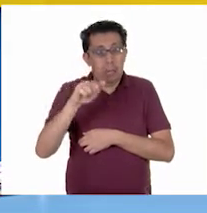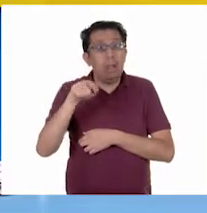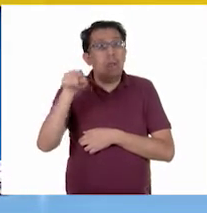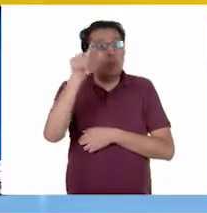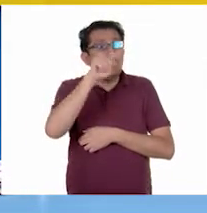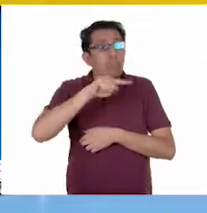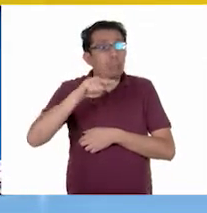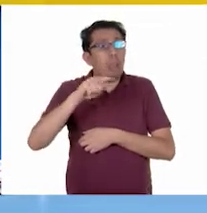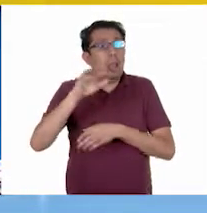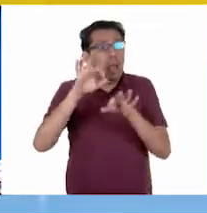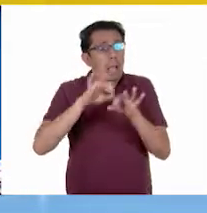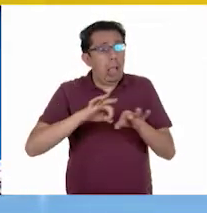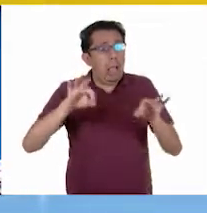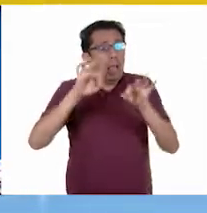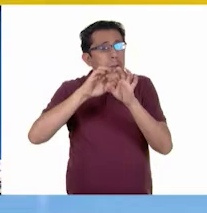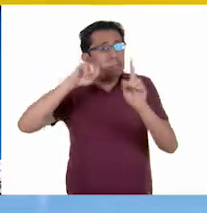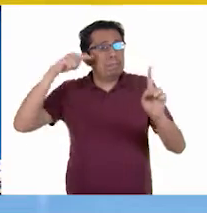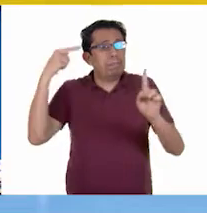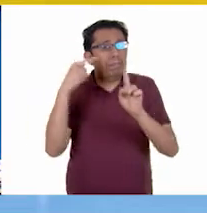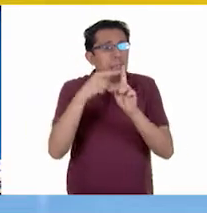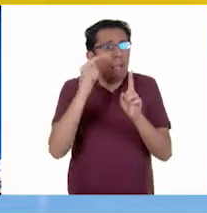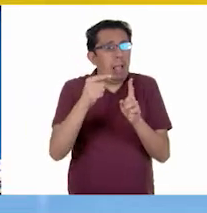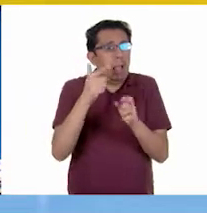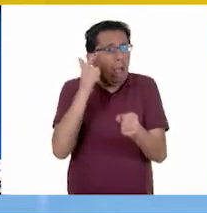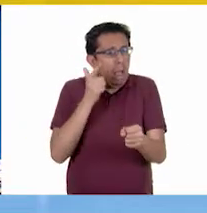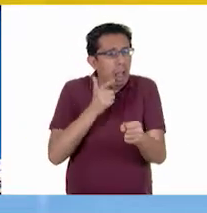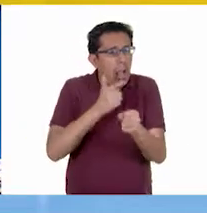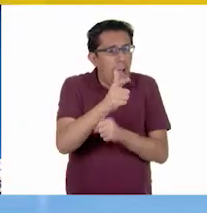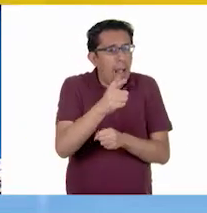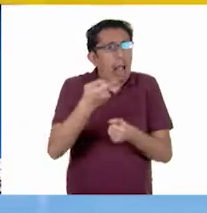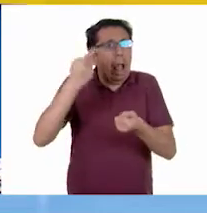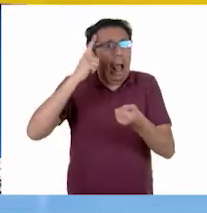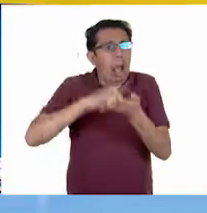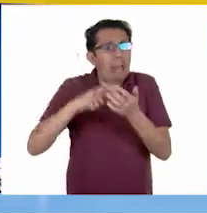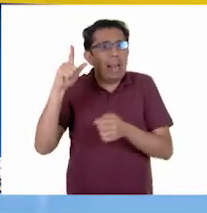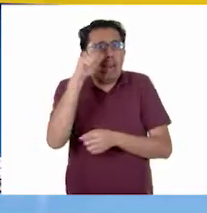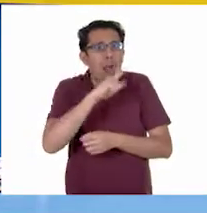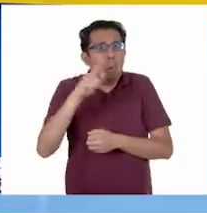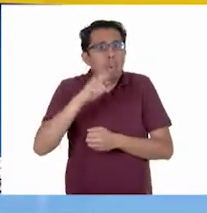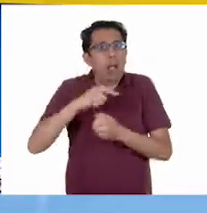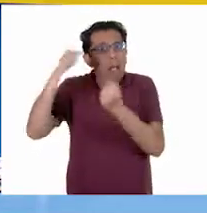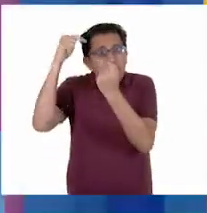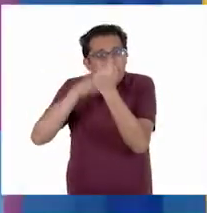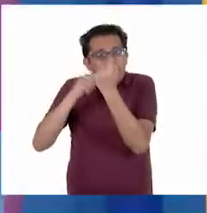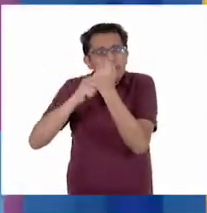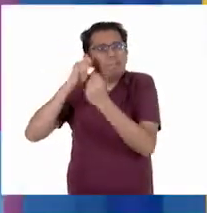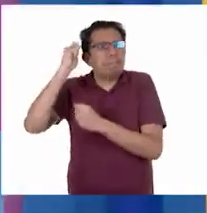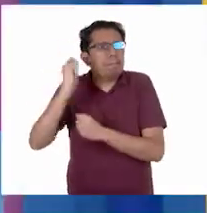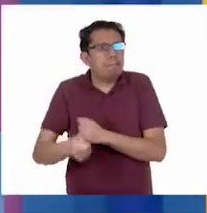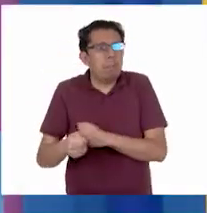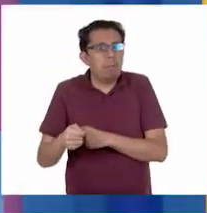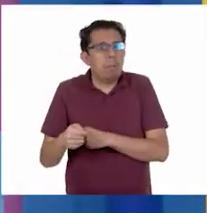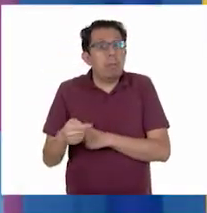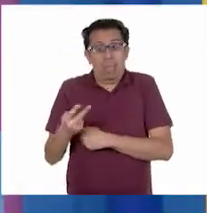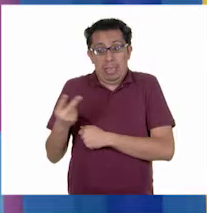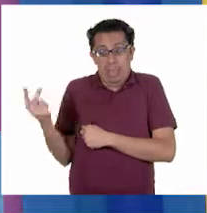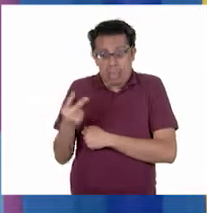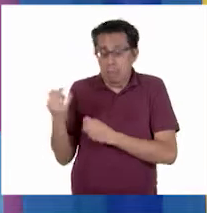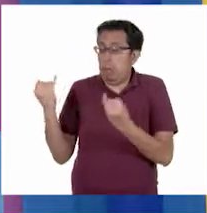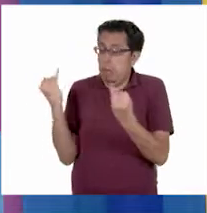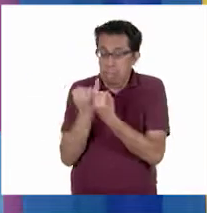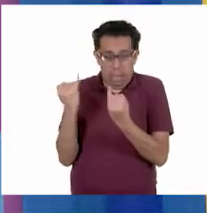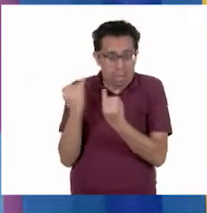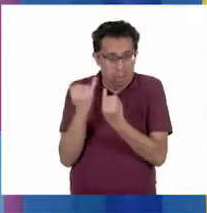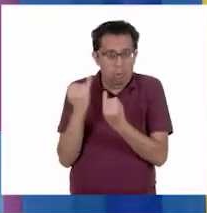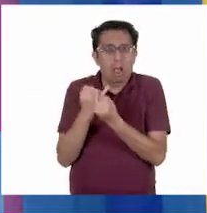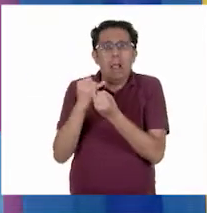identifiquen e interpreten el lenguaje figurado. Aquí en el estudio, Ton y Larisa también lo van a hacer. Van a